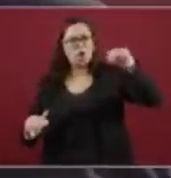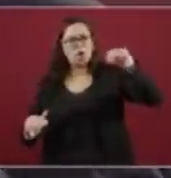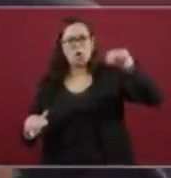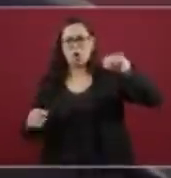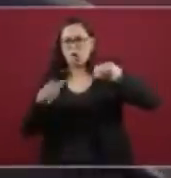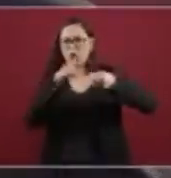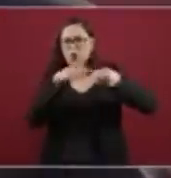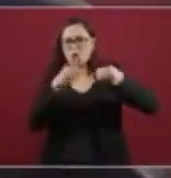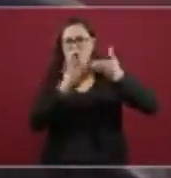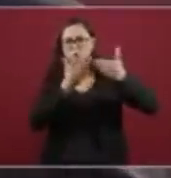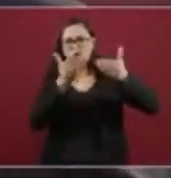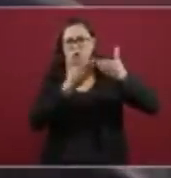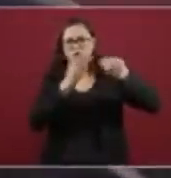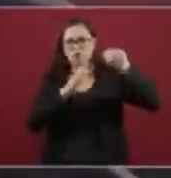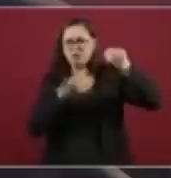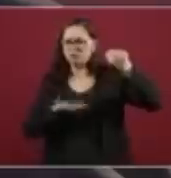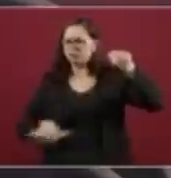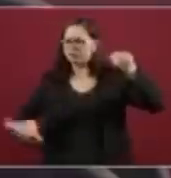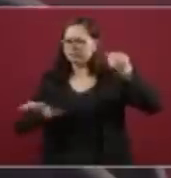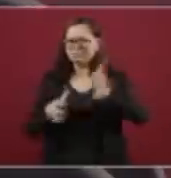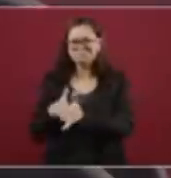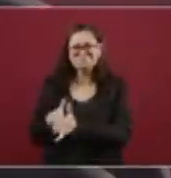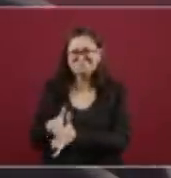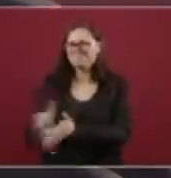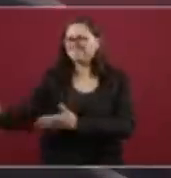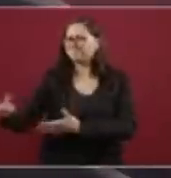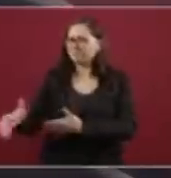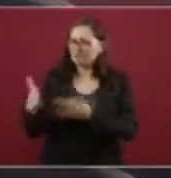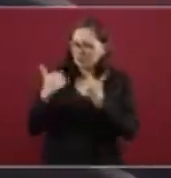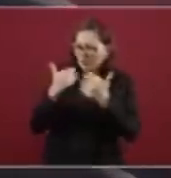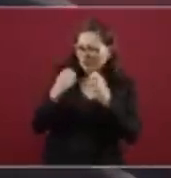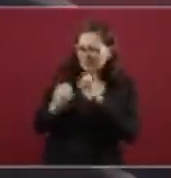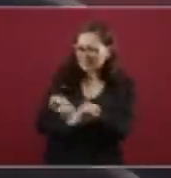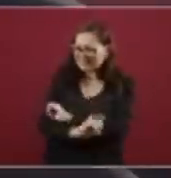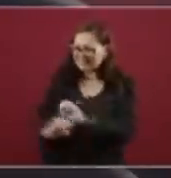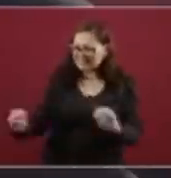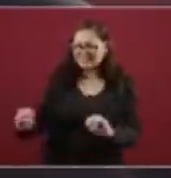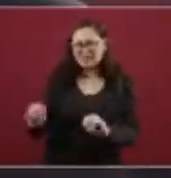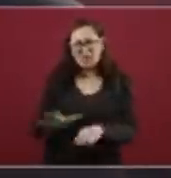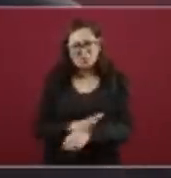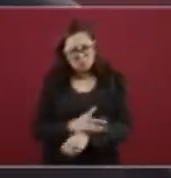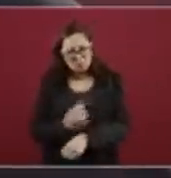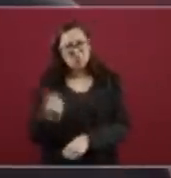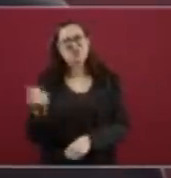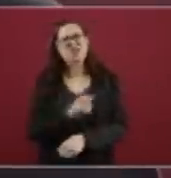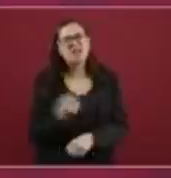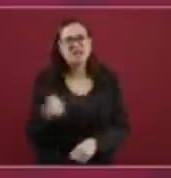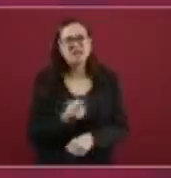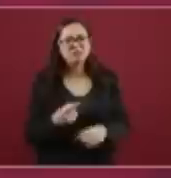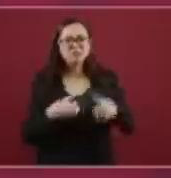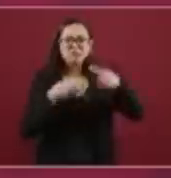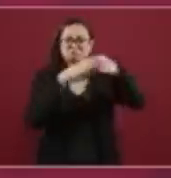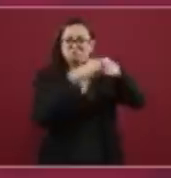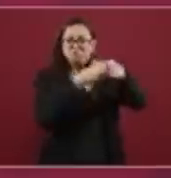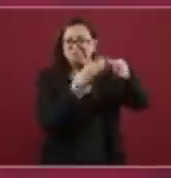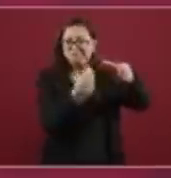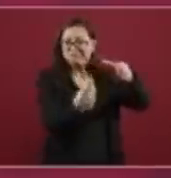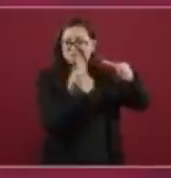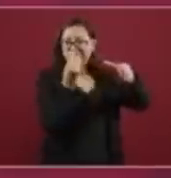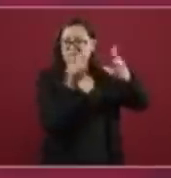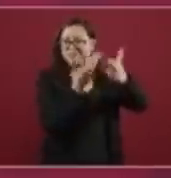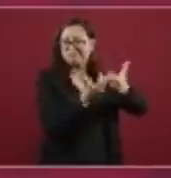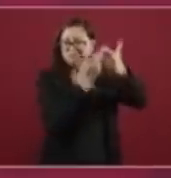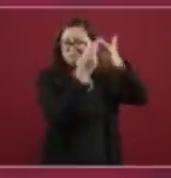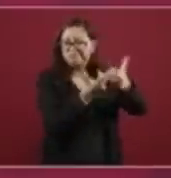millones carecen hasta de lo más indispensable? Pocos tienen mucho y